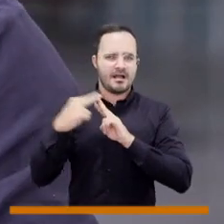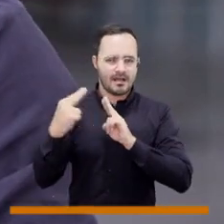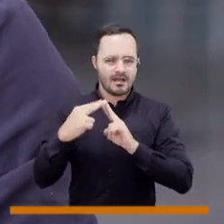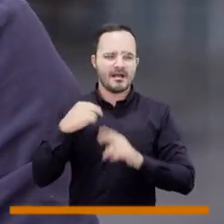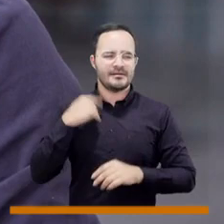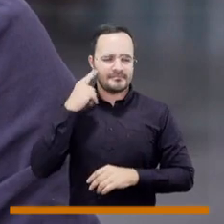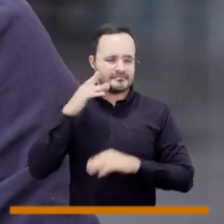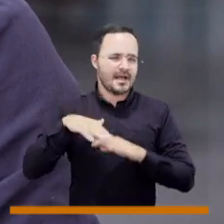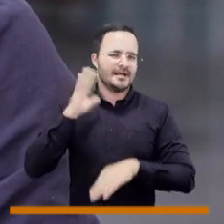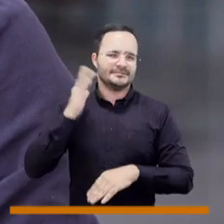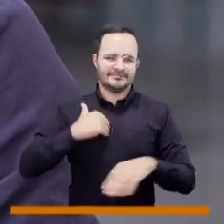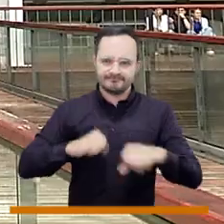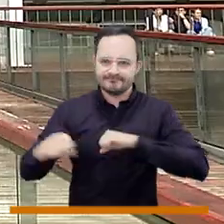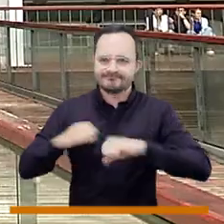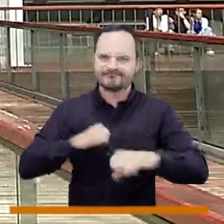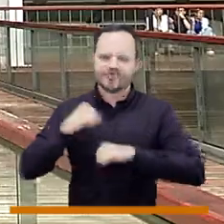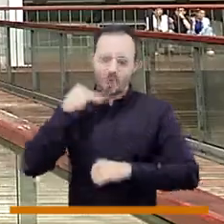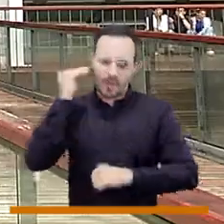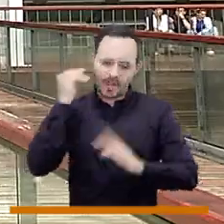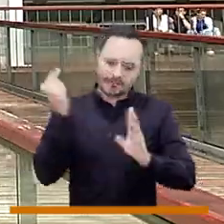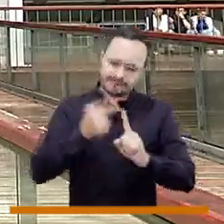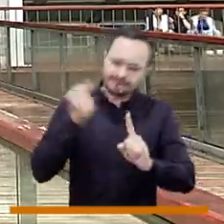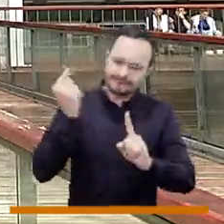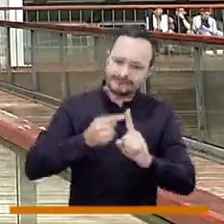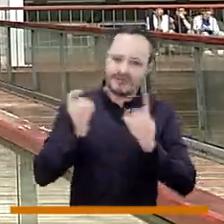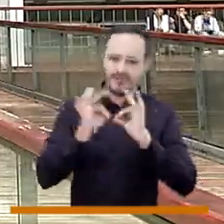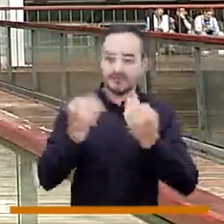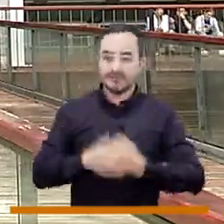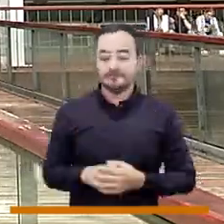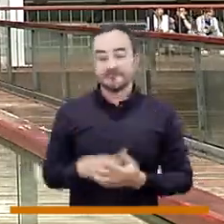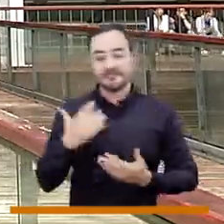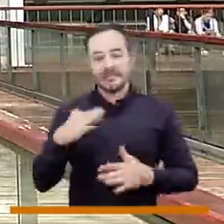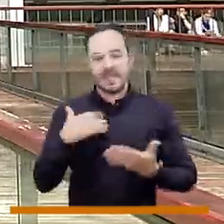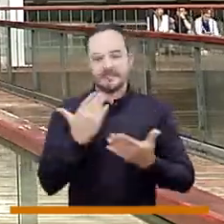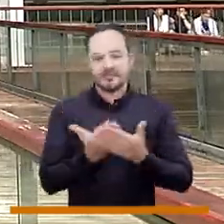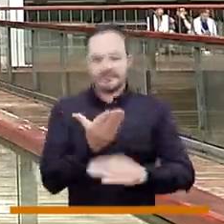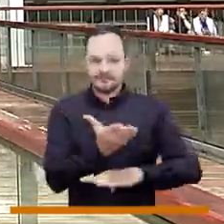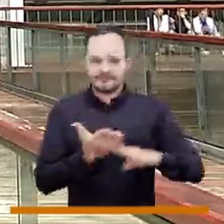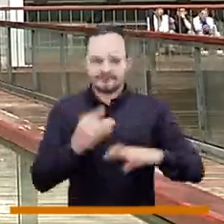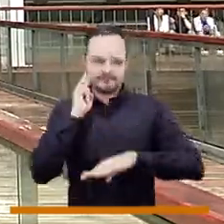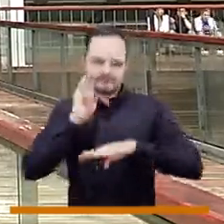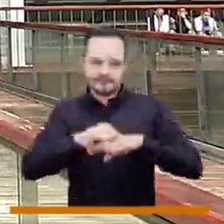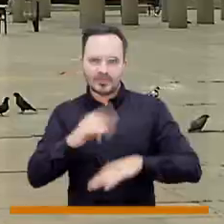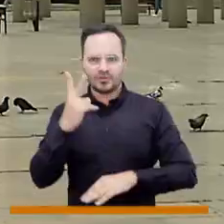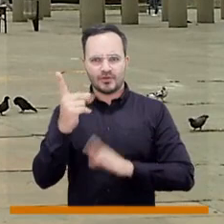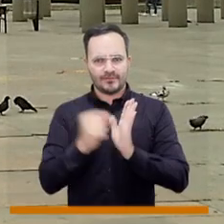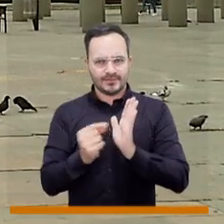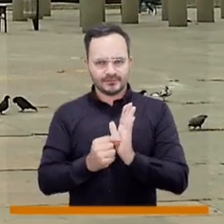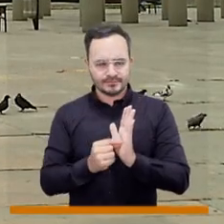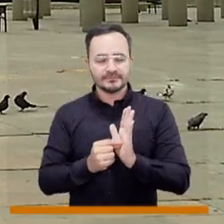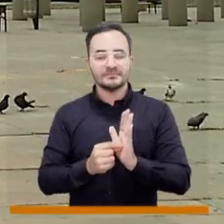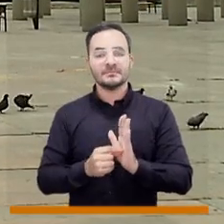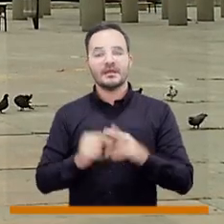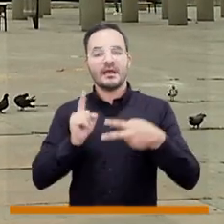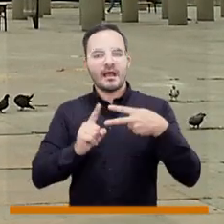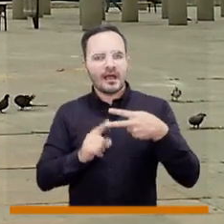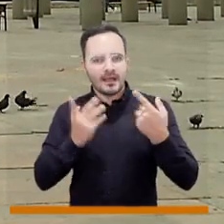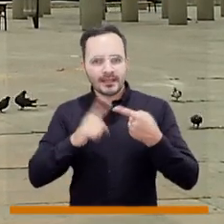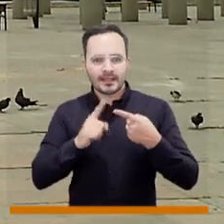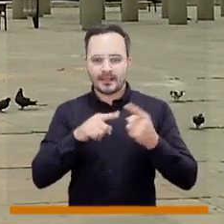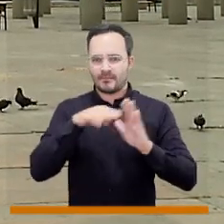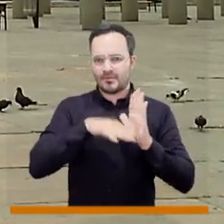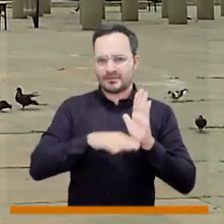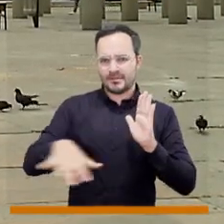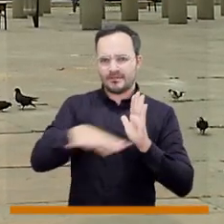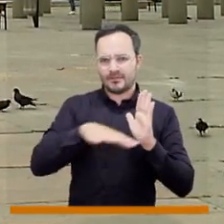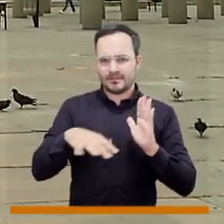gobierno. Hemos tenido la posibilidad de hacer dos debates de control político. Hay una política